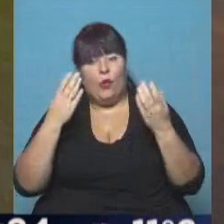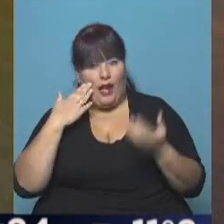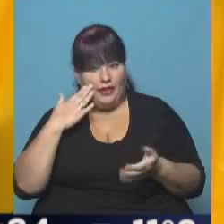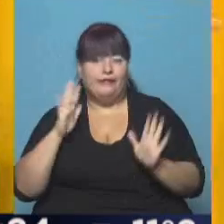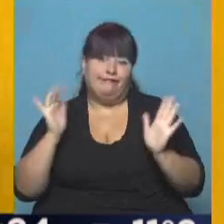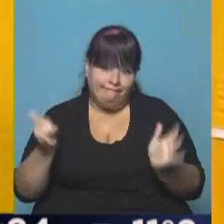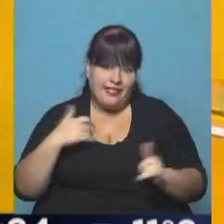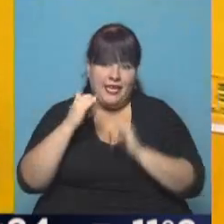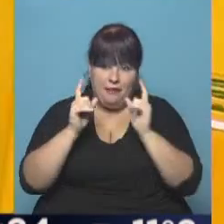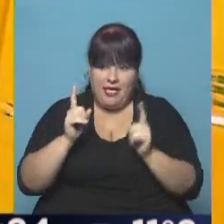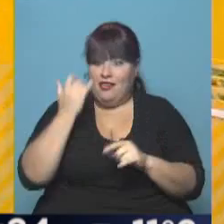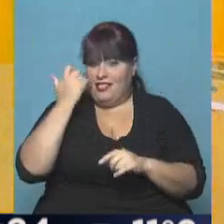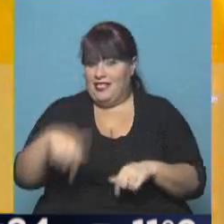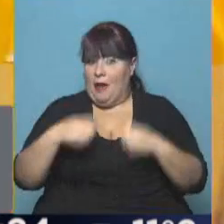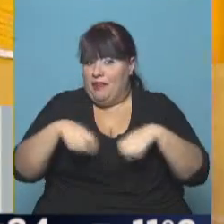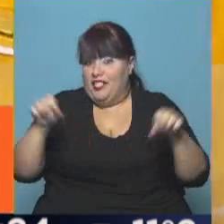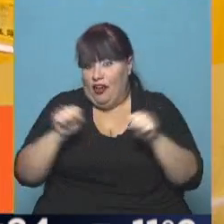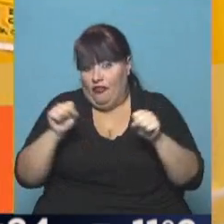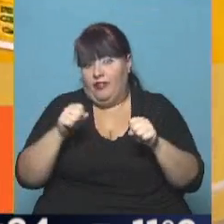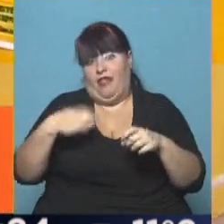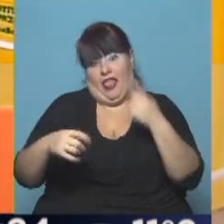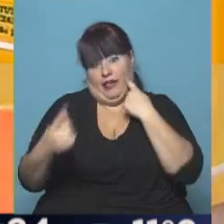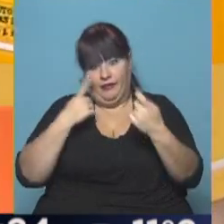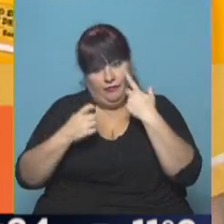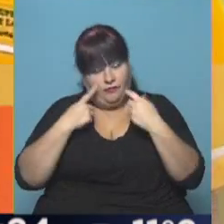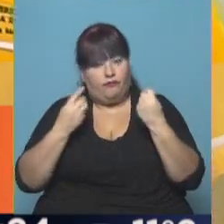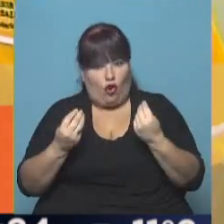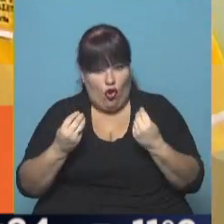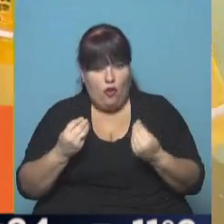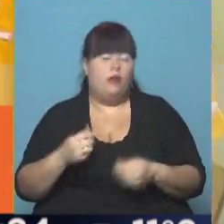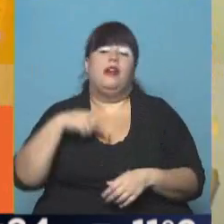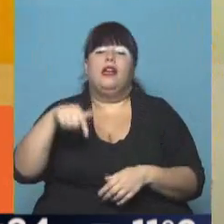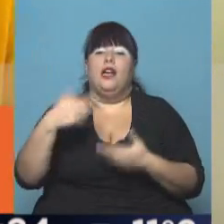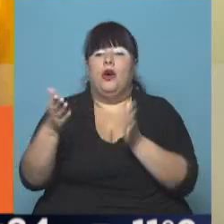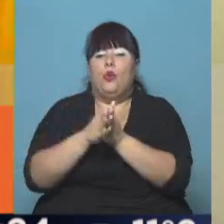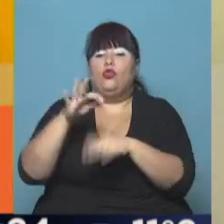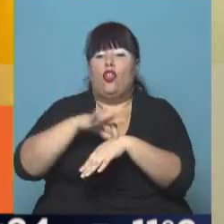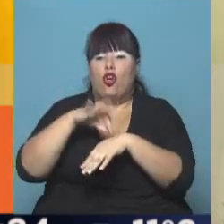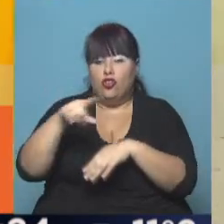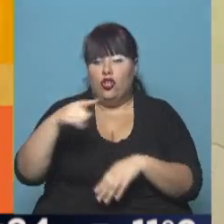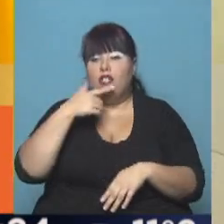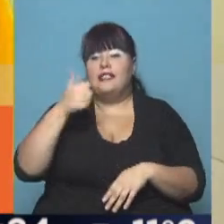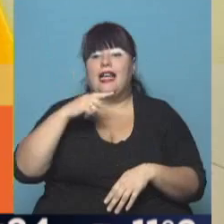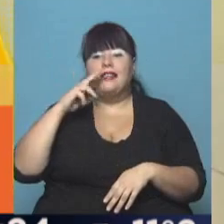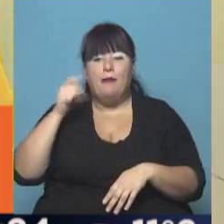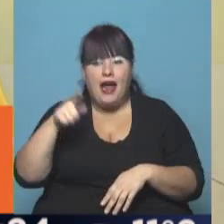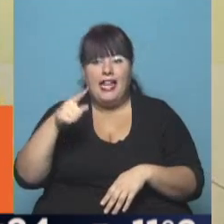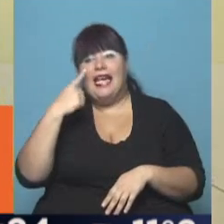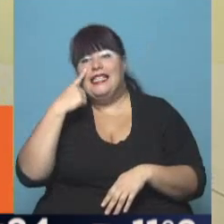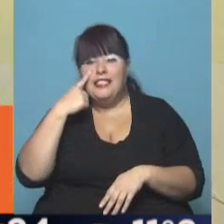y si como decía ya empezaron los primeros fríos y uno tiene que tomar precauciones estamos para eso con el doctor claudio santamaría del